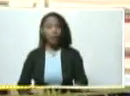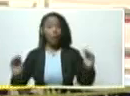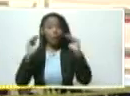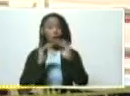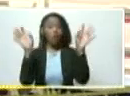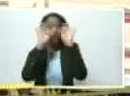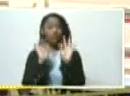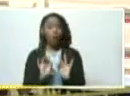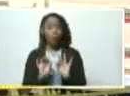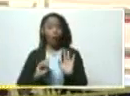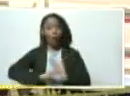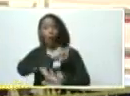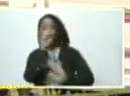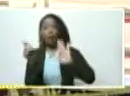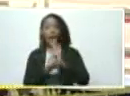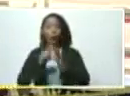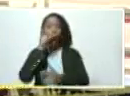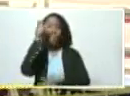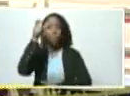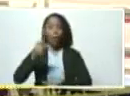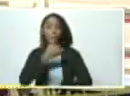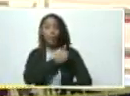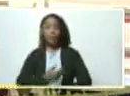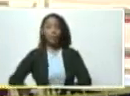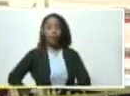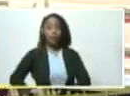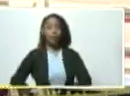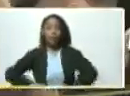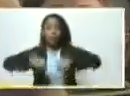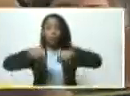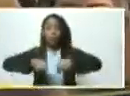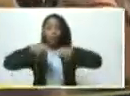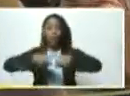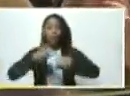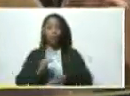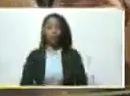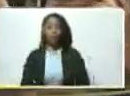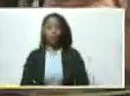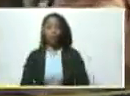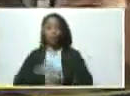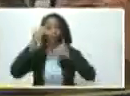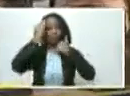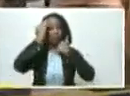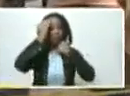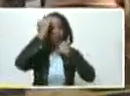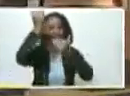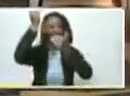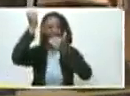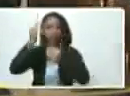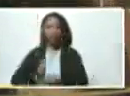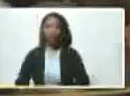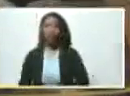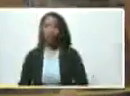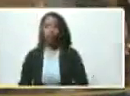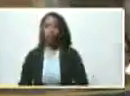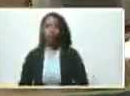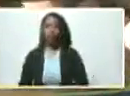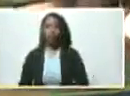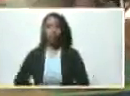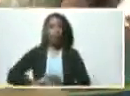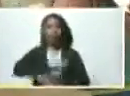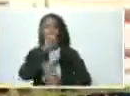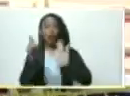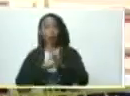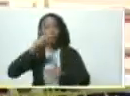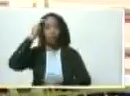Igualmente al general José Medina, presidente de Mercal, saludos. Al general